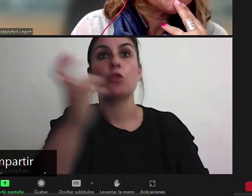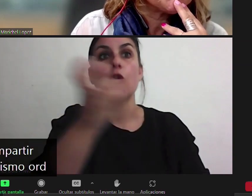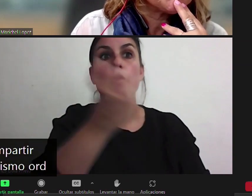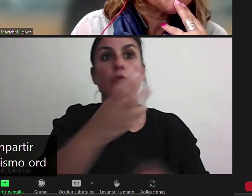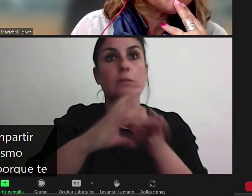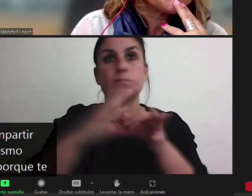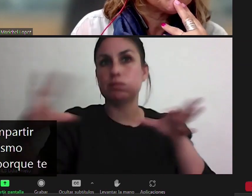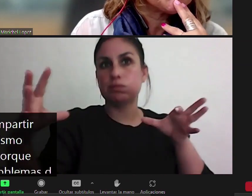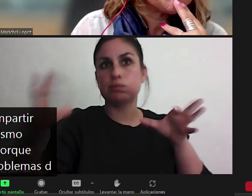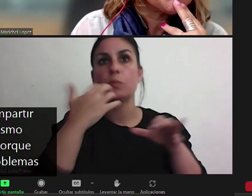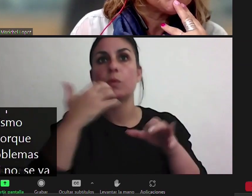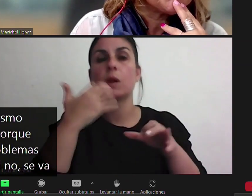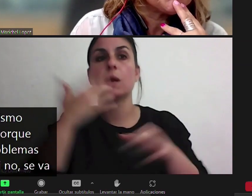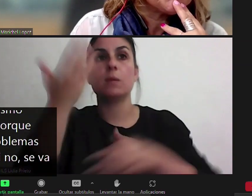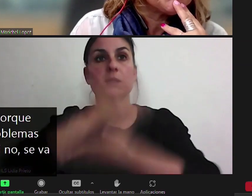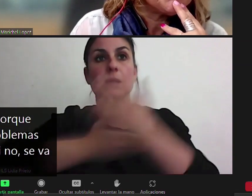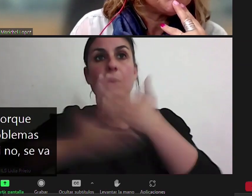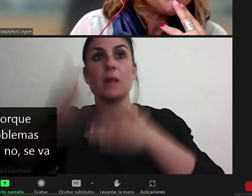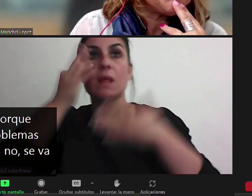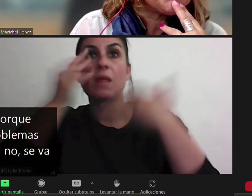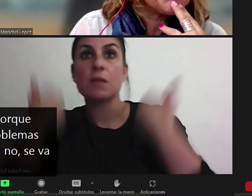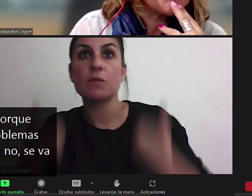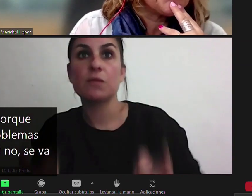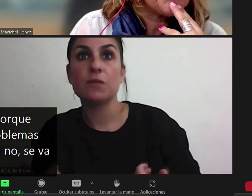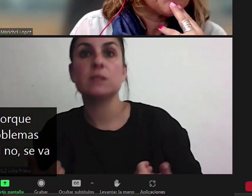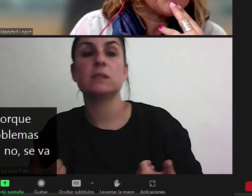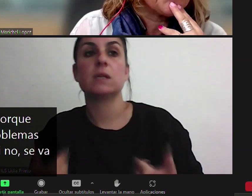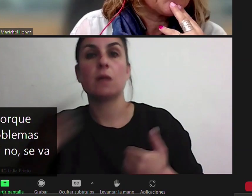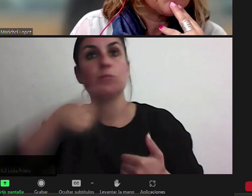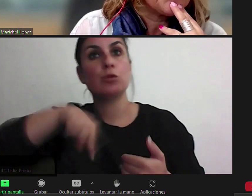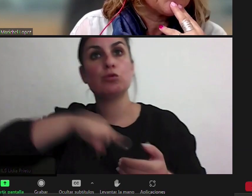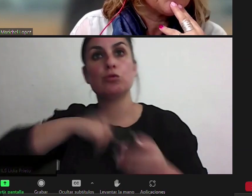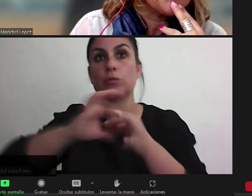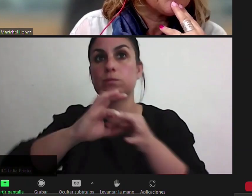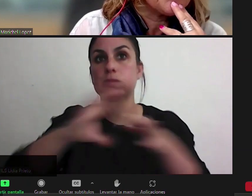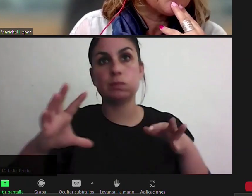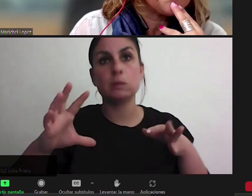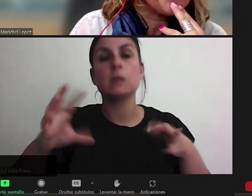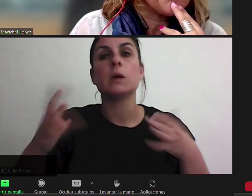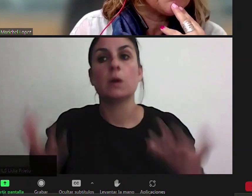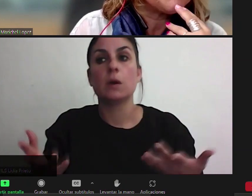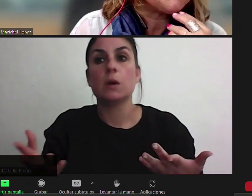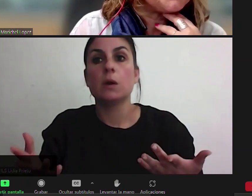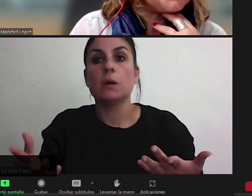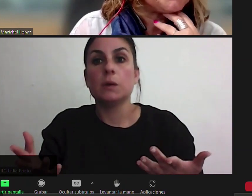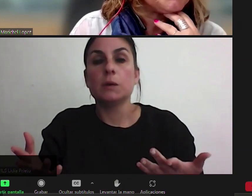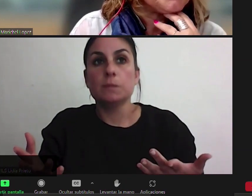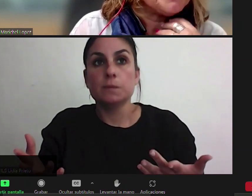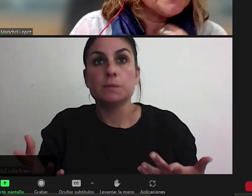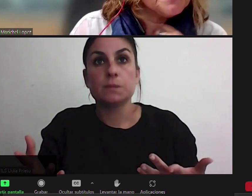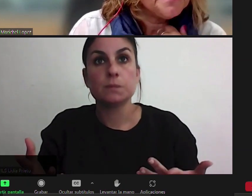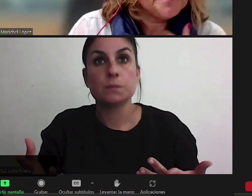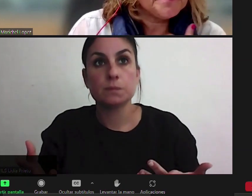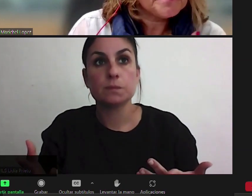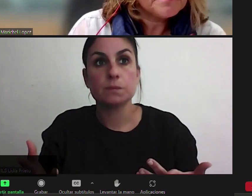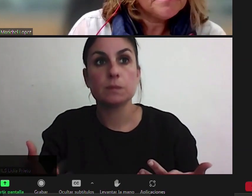ejemplo, la física o la visual. Lo veríamos más claro. hay que tener muy claro a qué nos